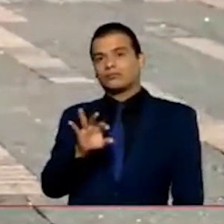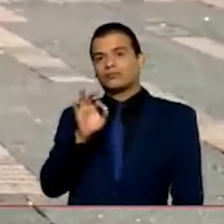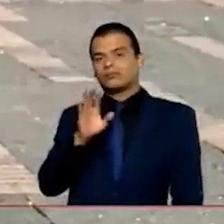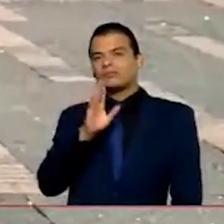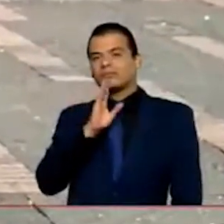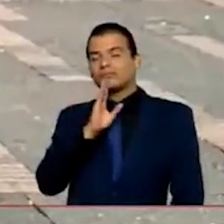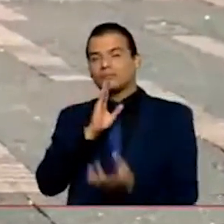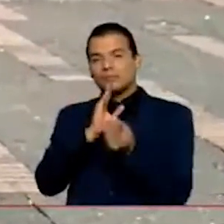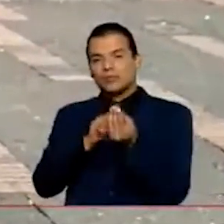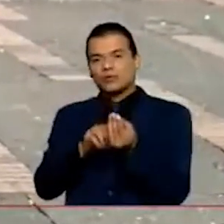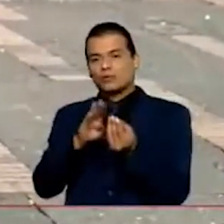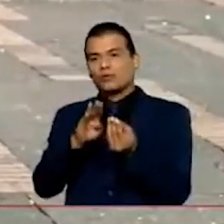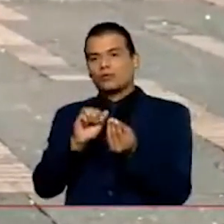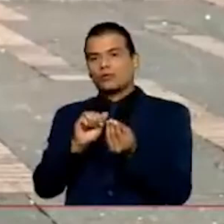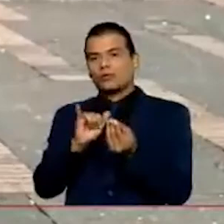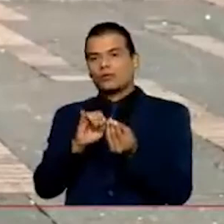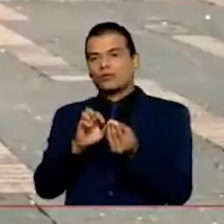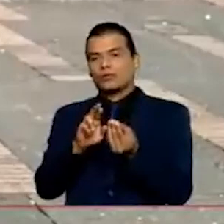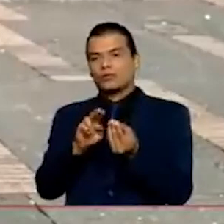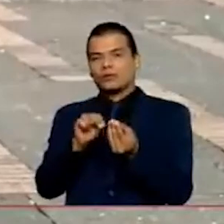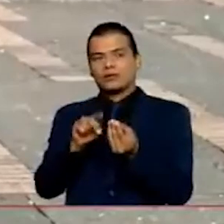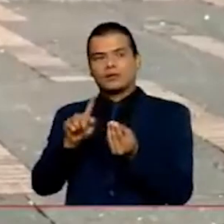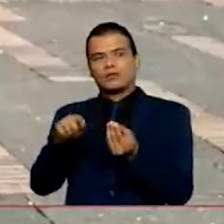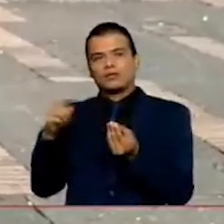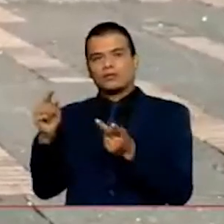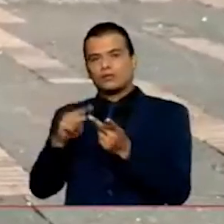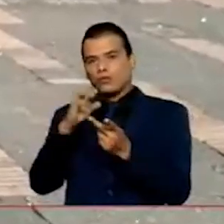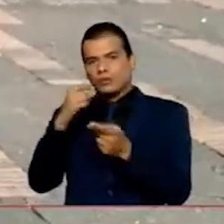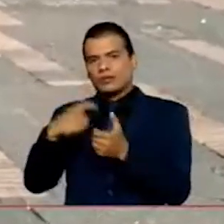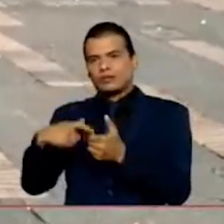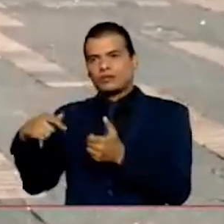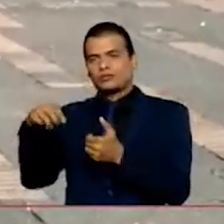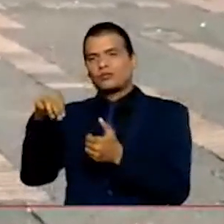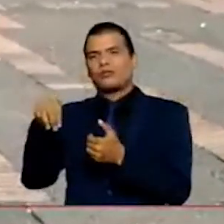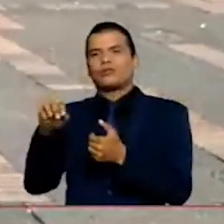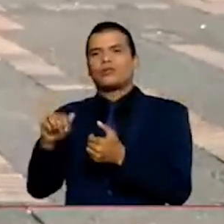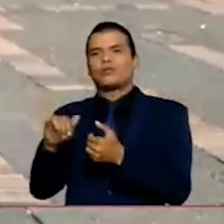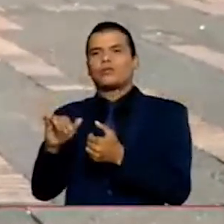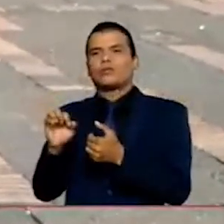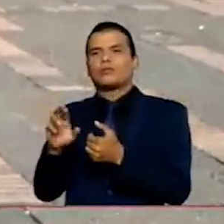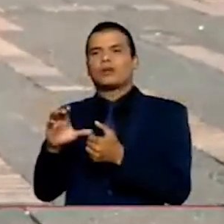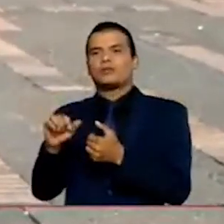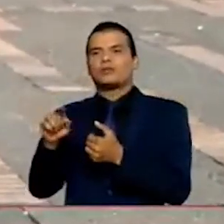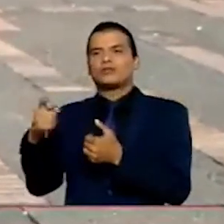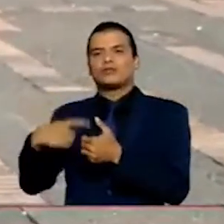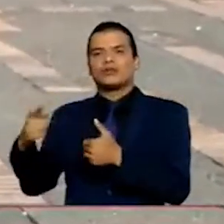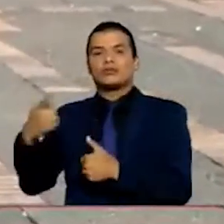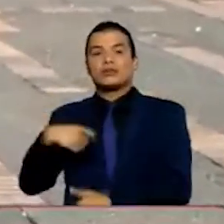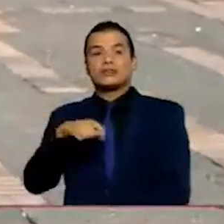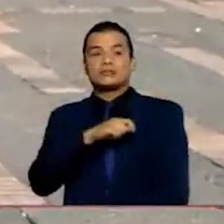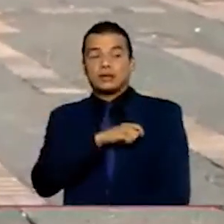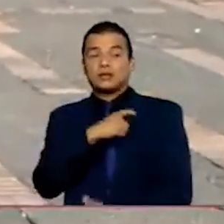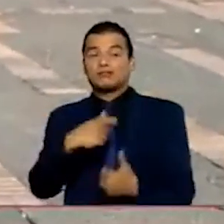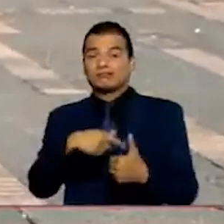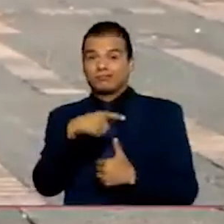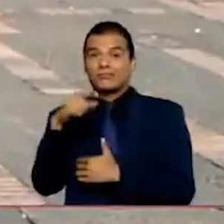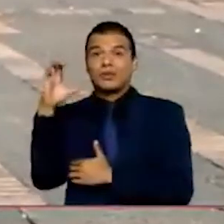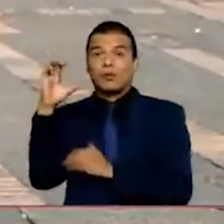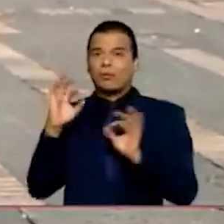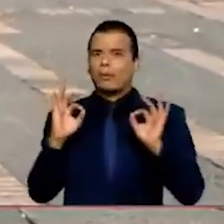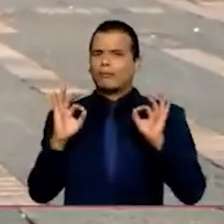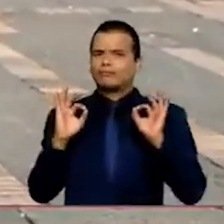quien estará jugando con el Mallorca de España, son los jugadores que sellaron su paso a Europa durante este Sudamericano por el lado de